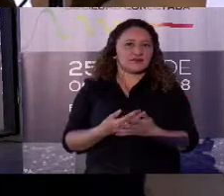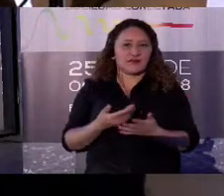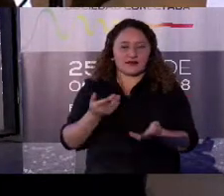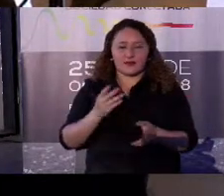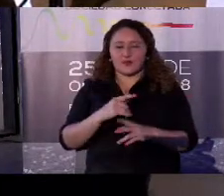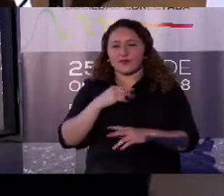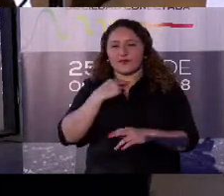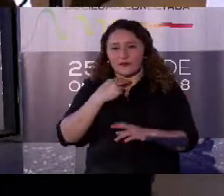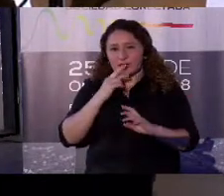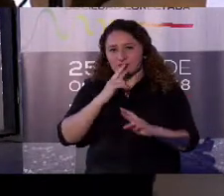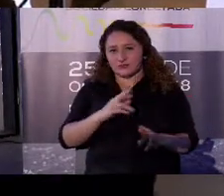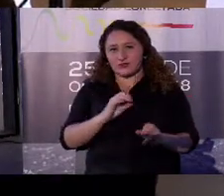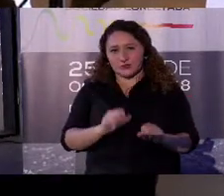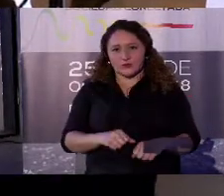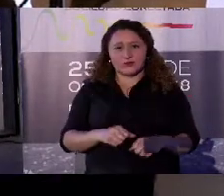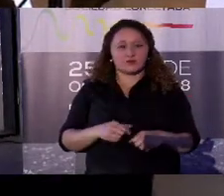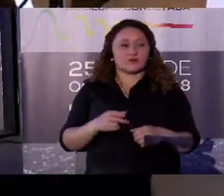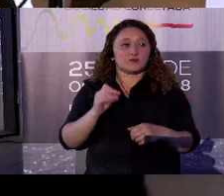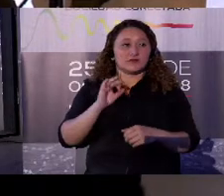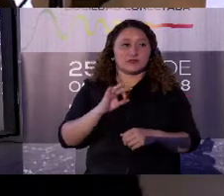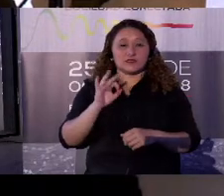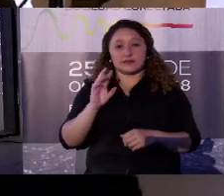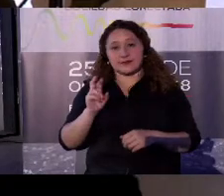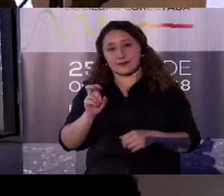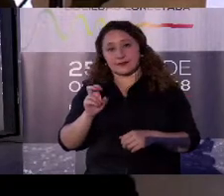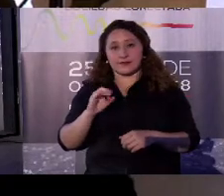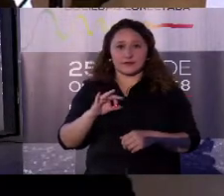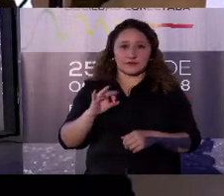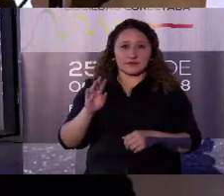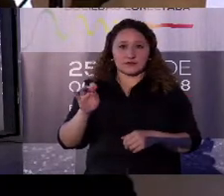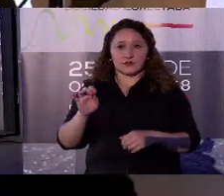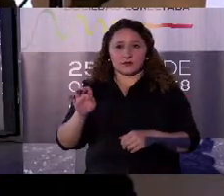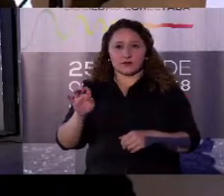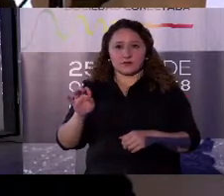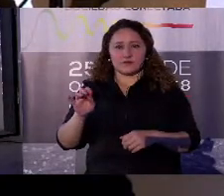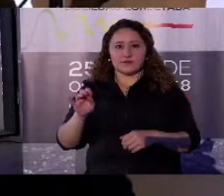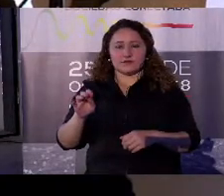subasta. Las bandas de 37 y